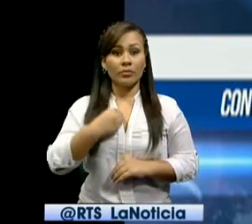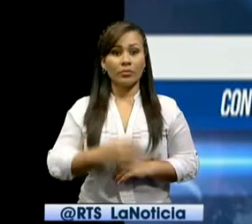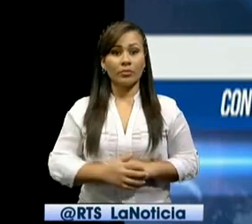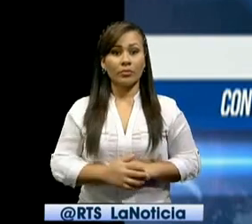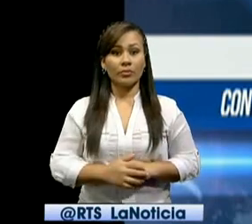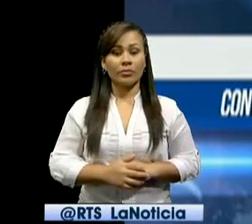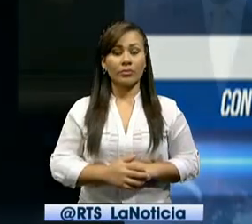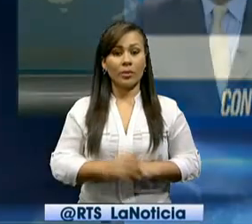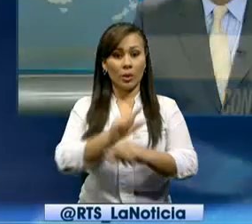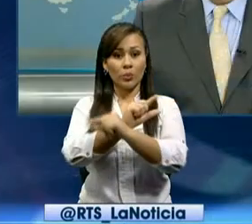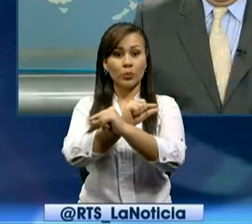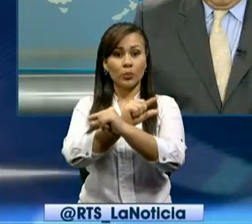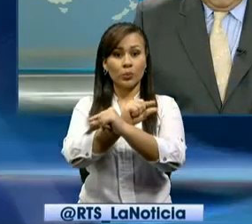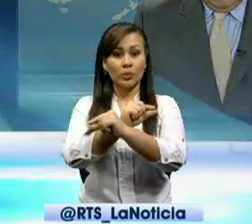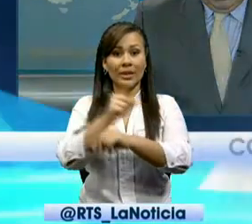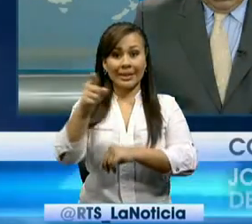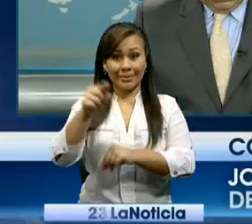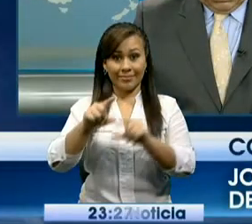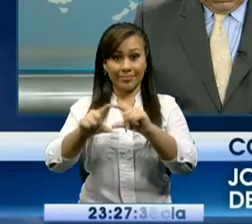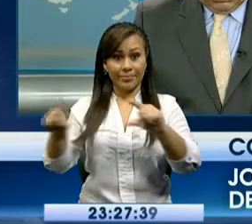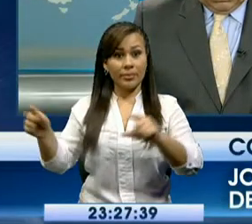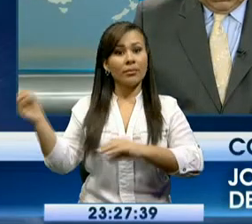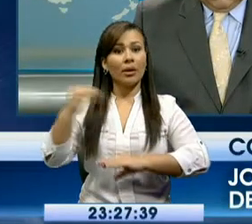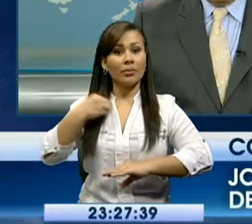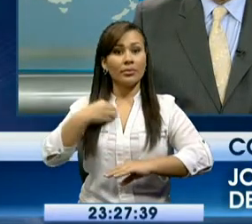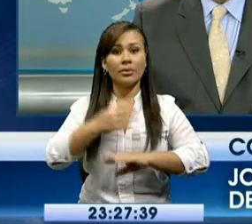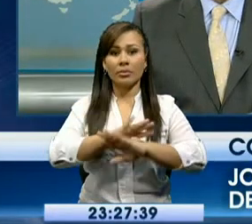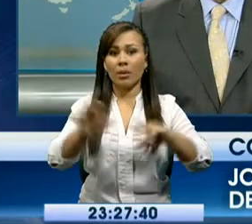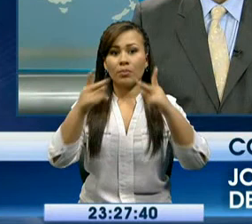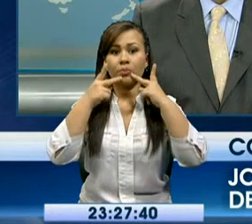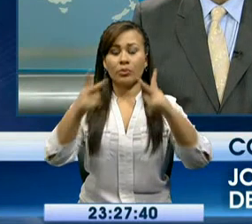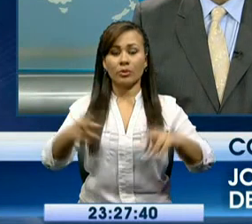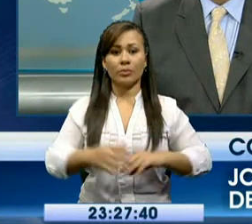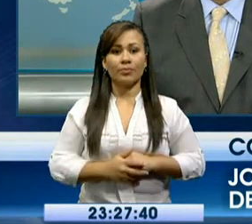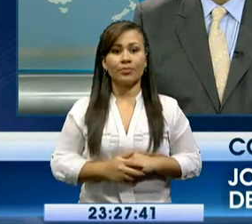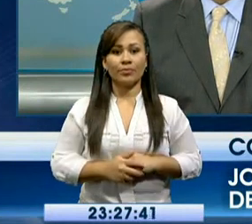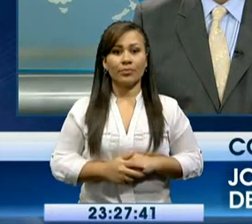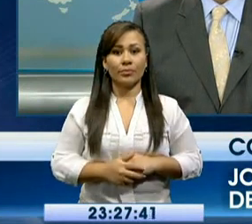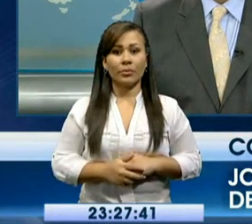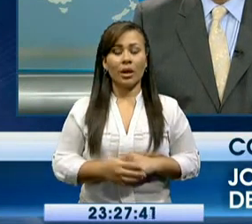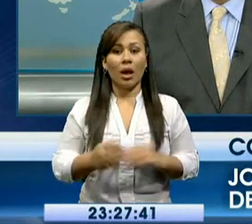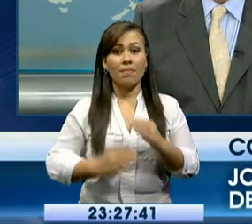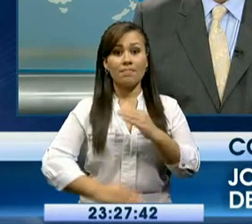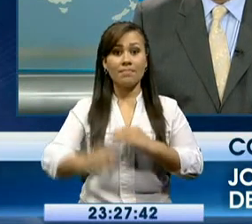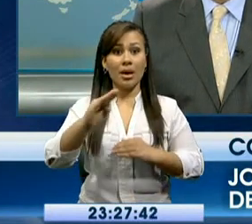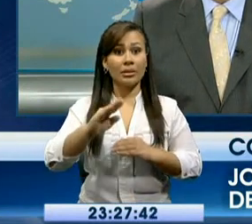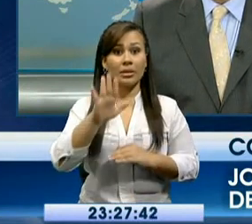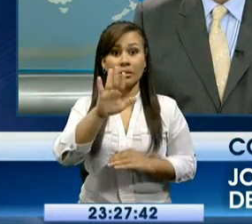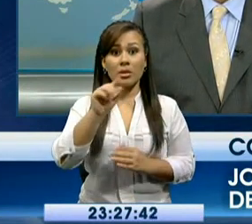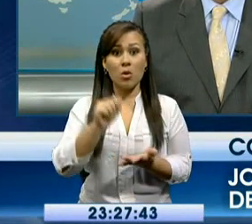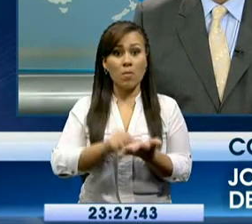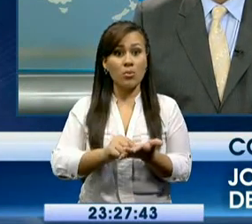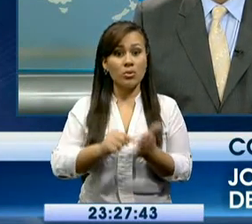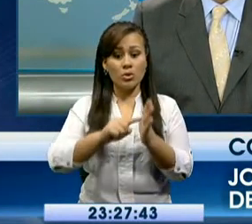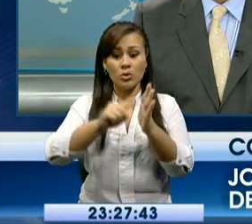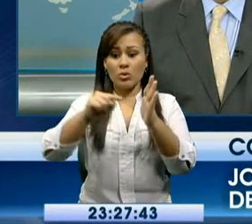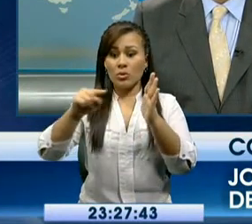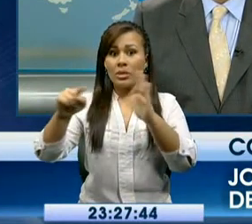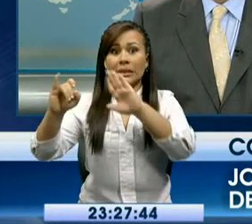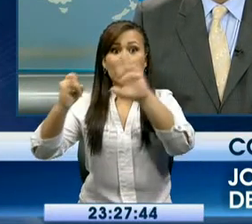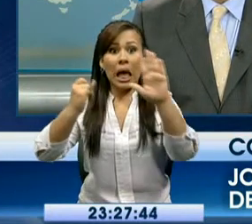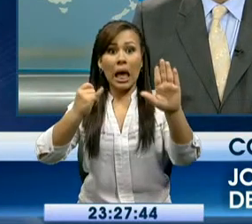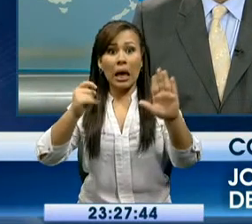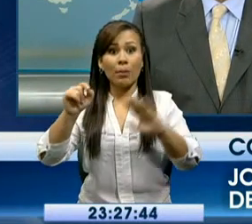la cuenta de Twitter del Instituto Geofísico, algo que superaba los 5 puntos de magnitud y con 10